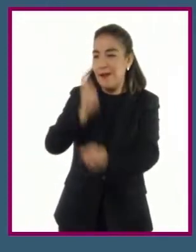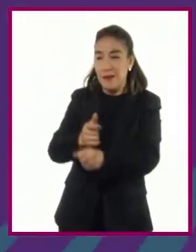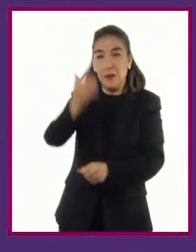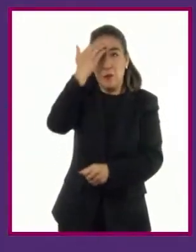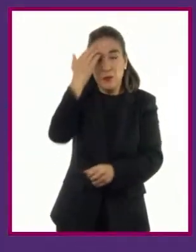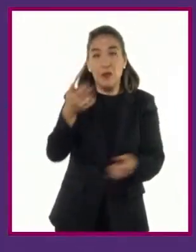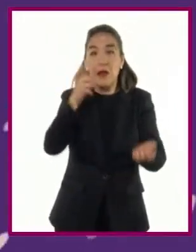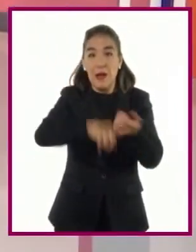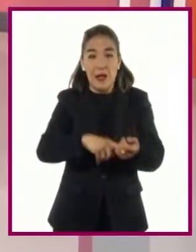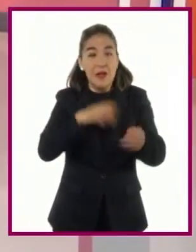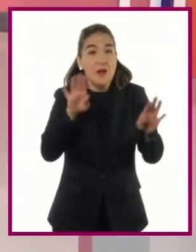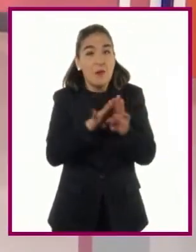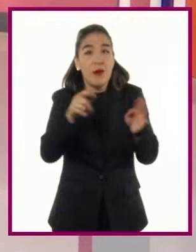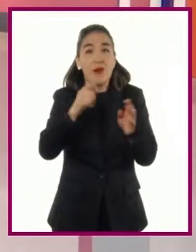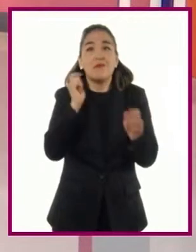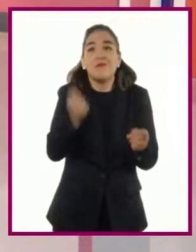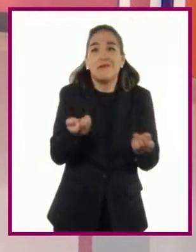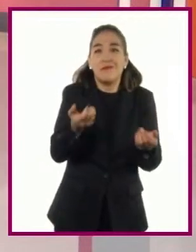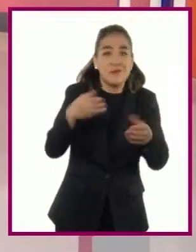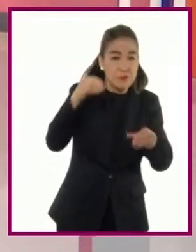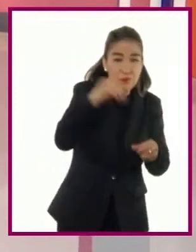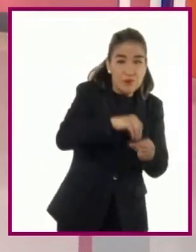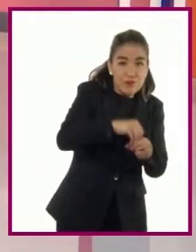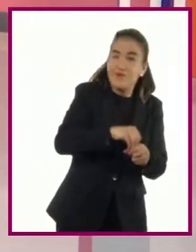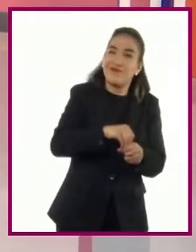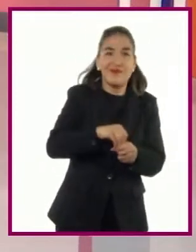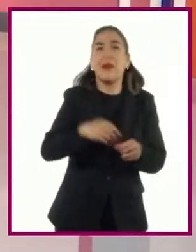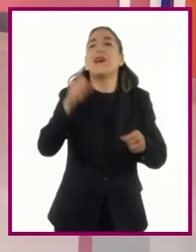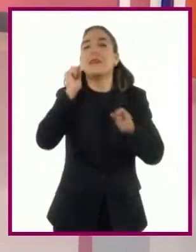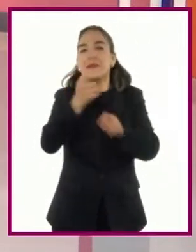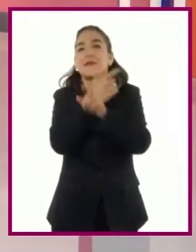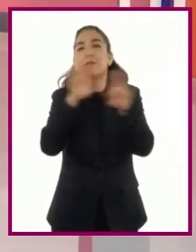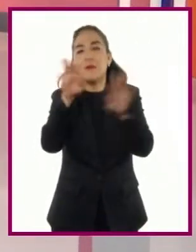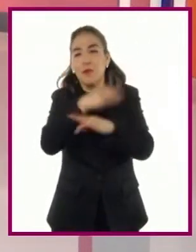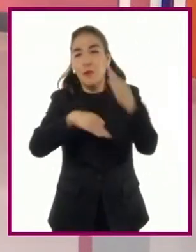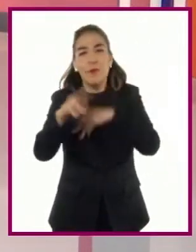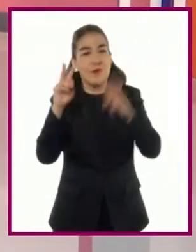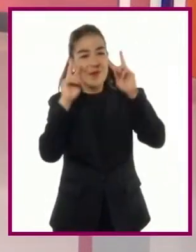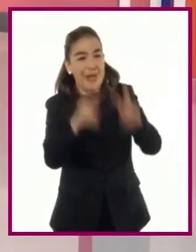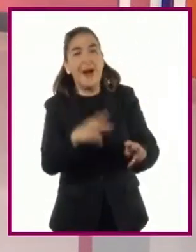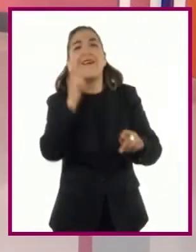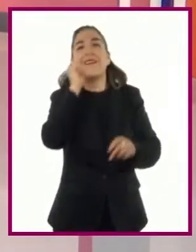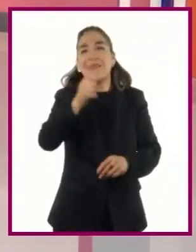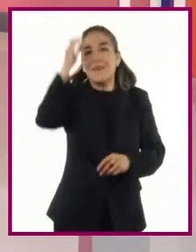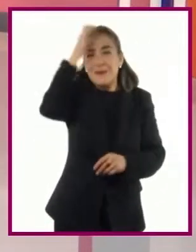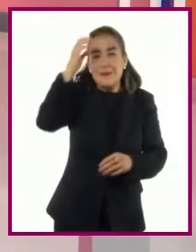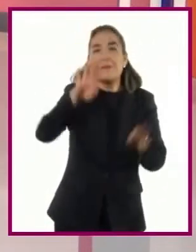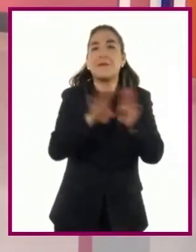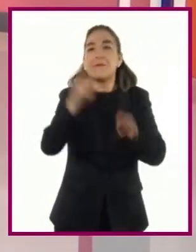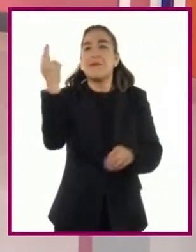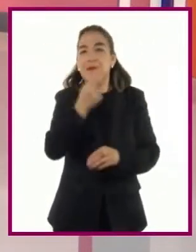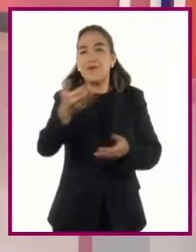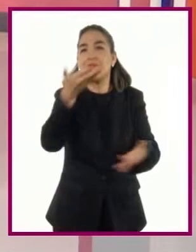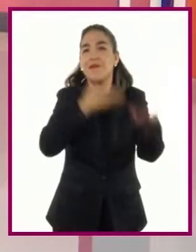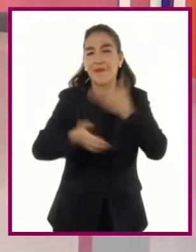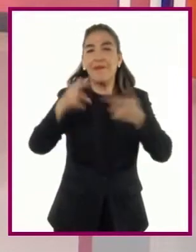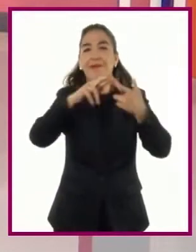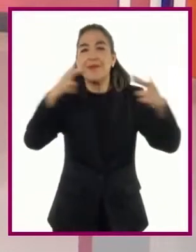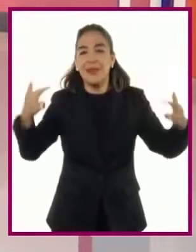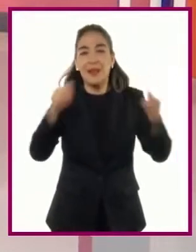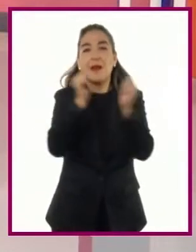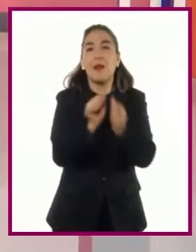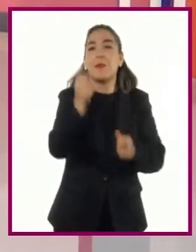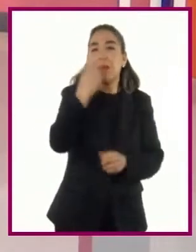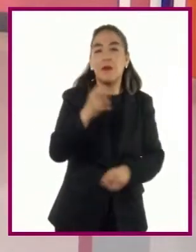de forma aislada. Lo mismo sucede con los proyectos. En algunas ocasiones se pueden percatar que es necesario relacionar con